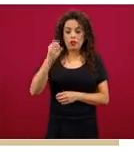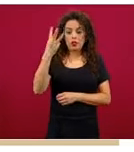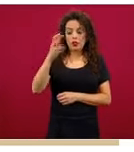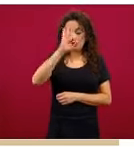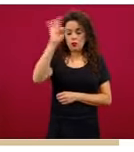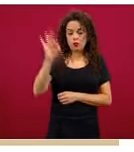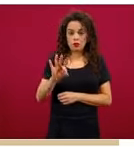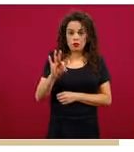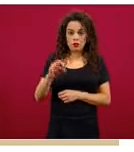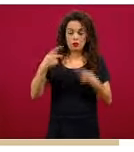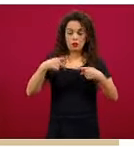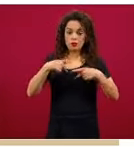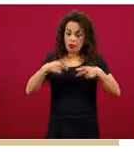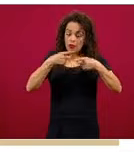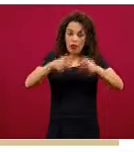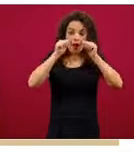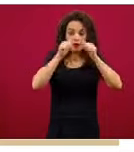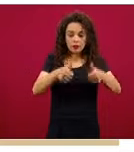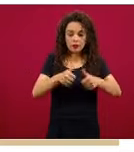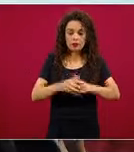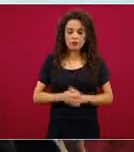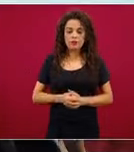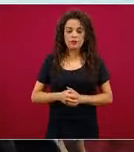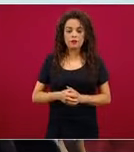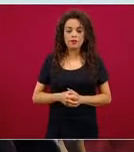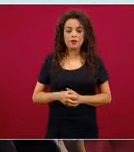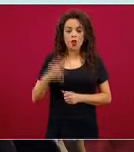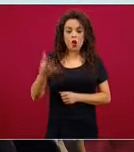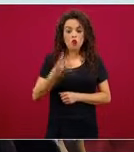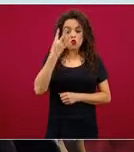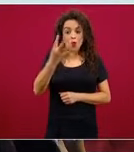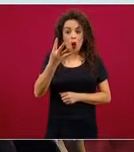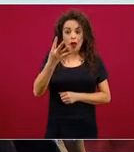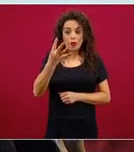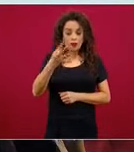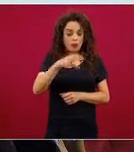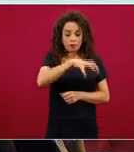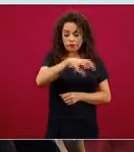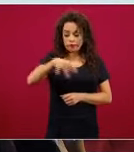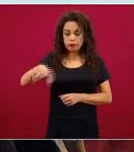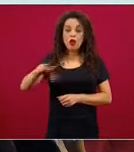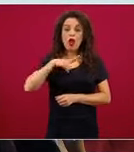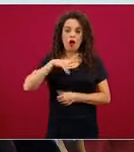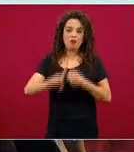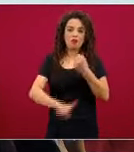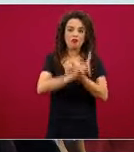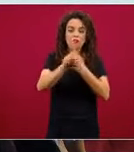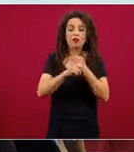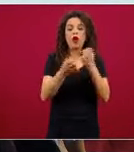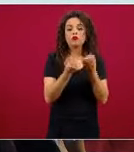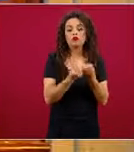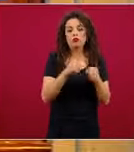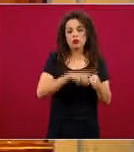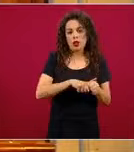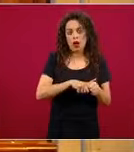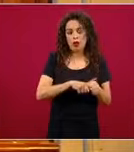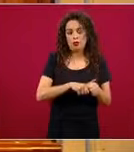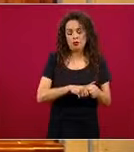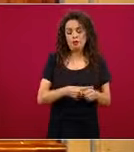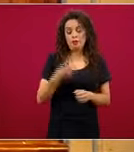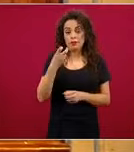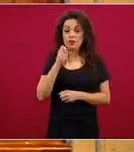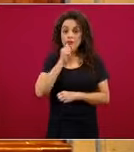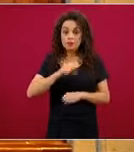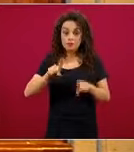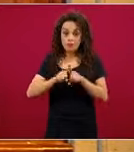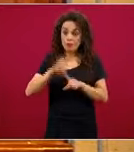63% de los habitantes. 4 localidades estaban bajo conflicto social, estas condiciones especiales, y que también estos